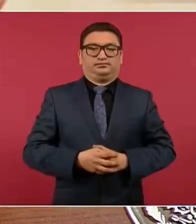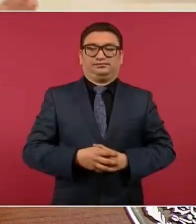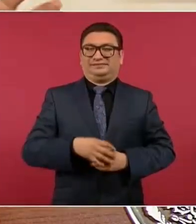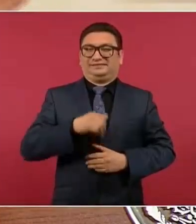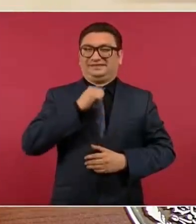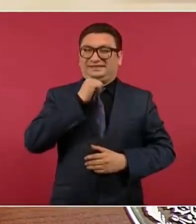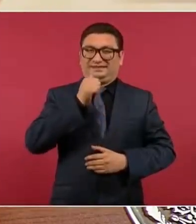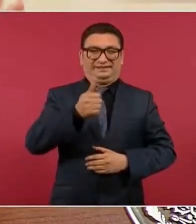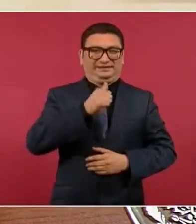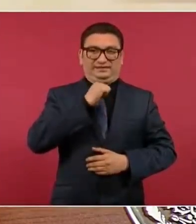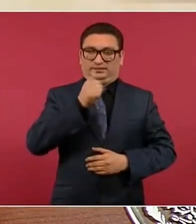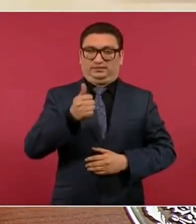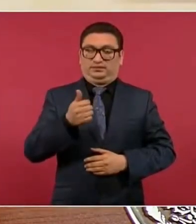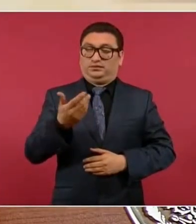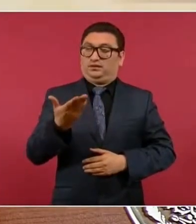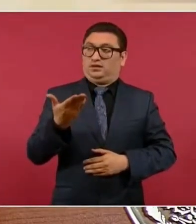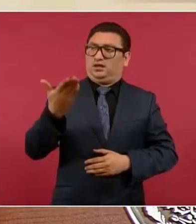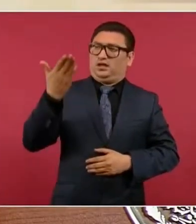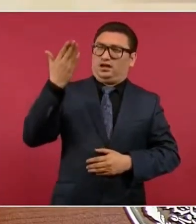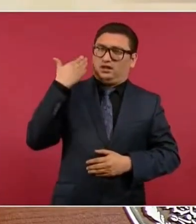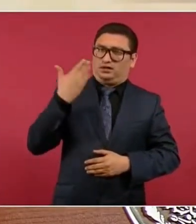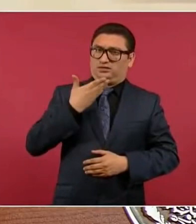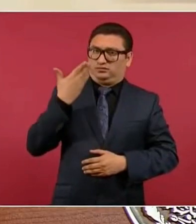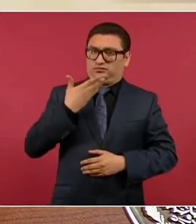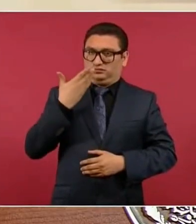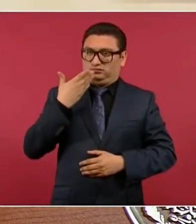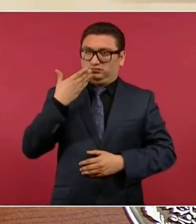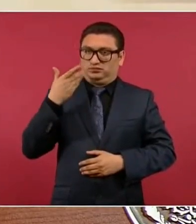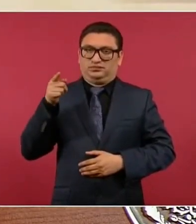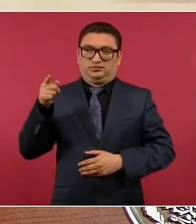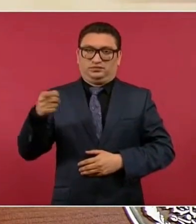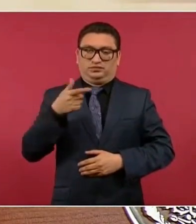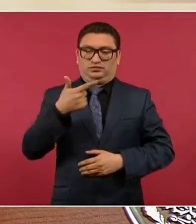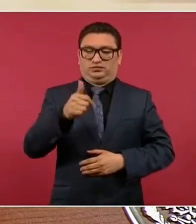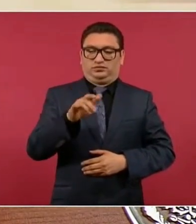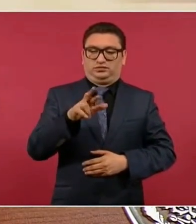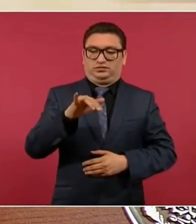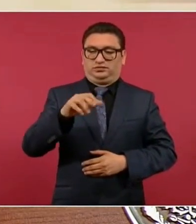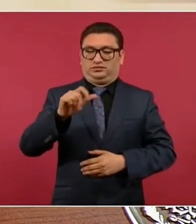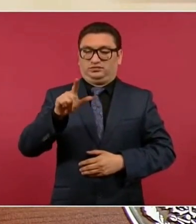nada del modelo García Luna.